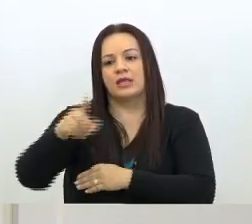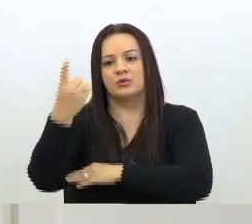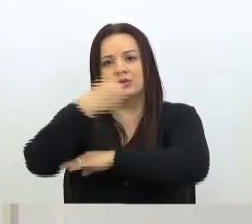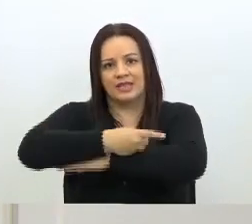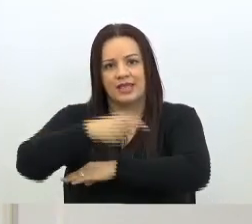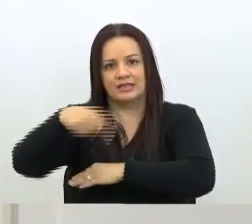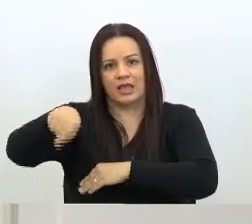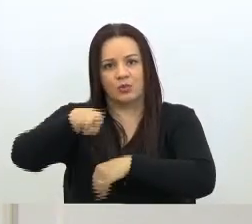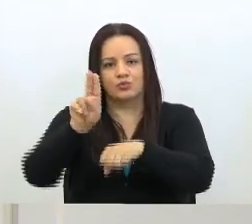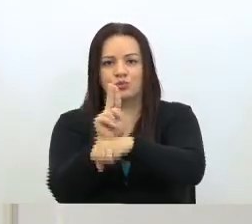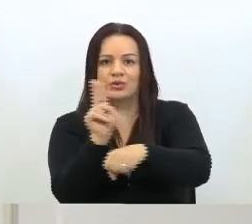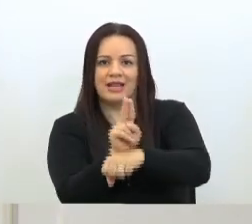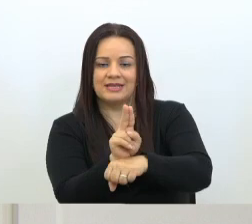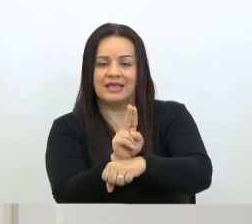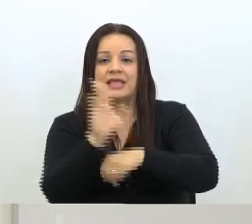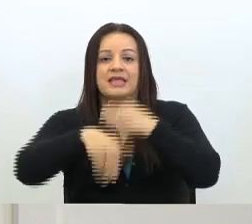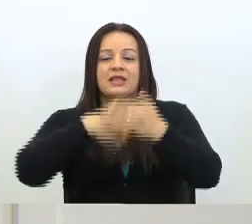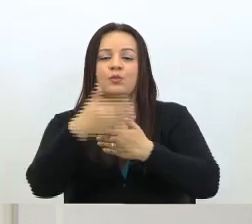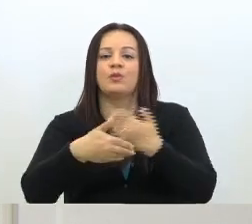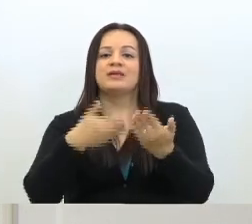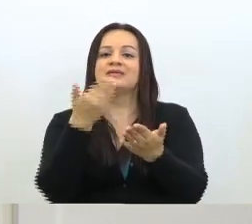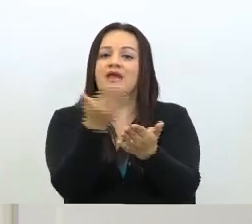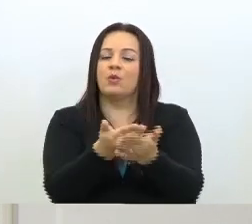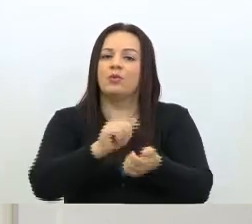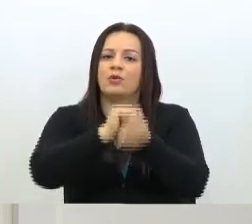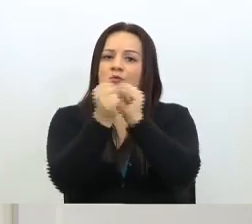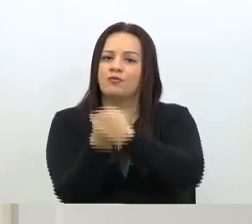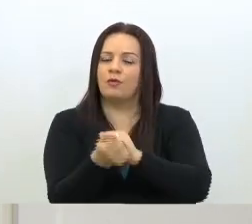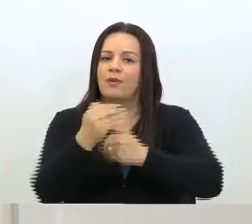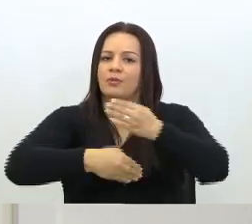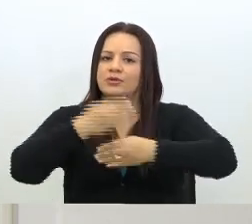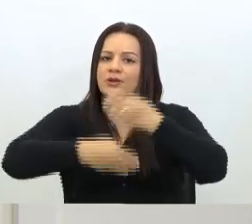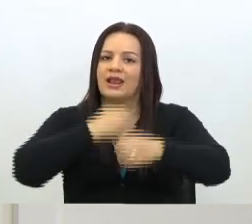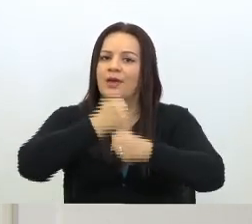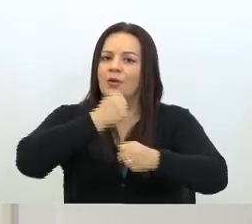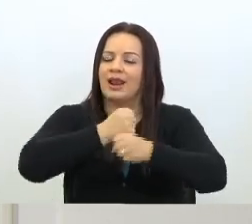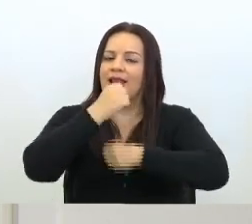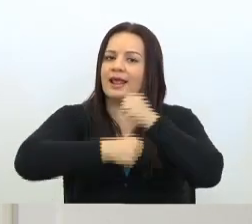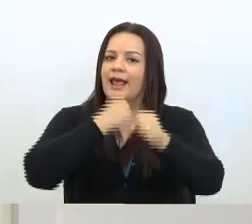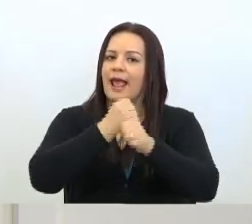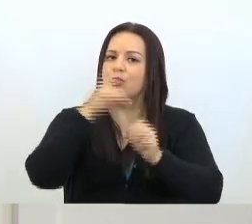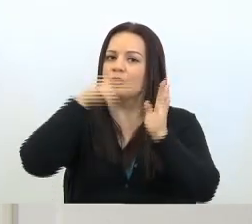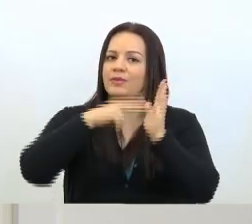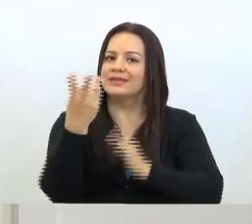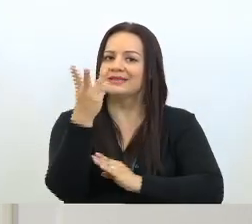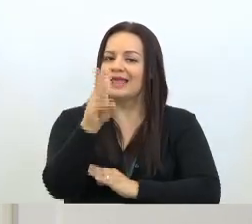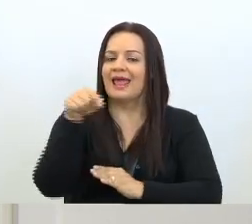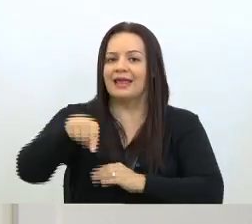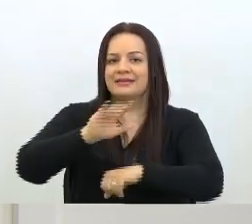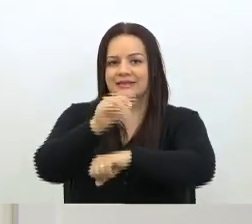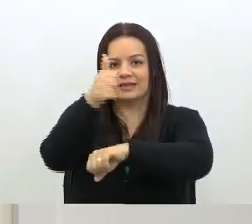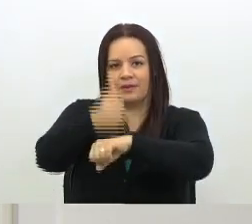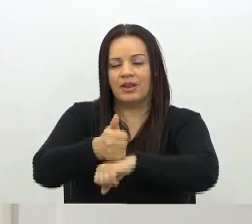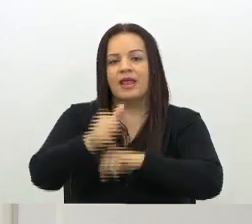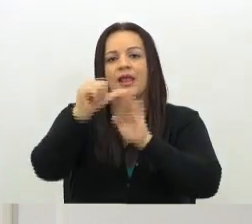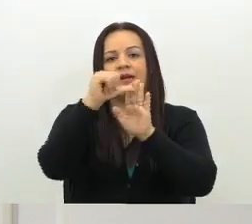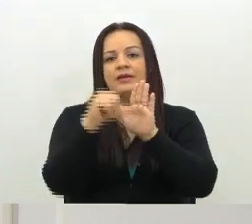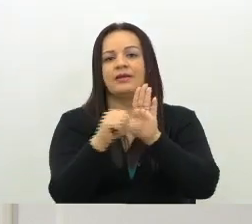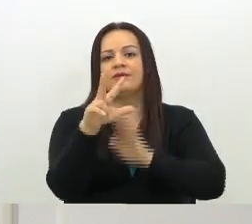holgado. Luego llegó la reforma procesal laboral en el año 2016. Ahí se estableció en el